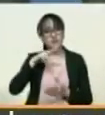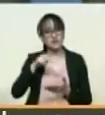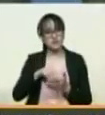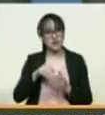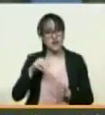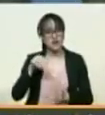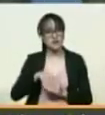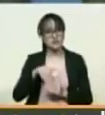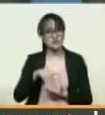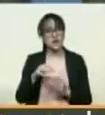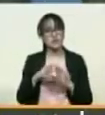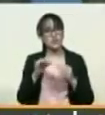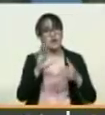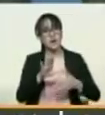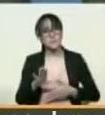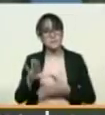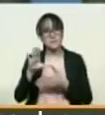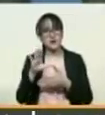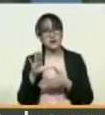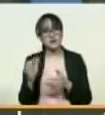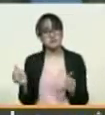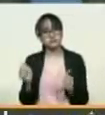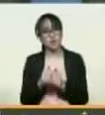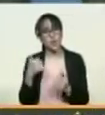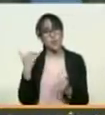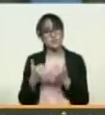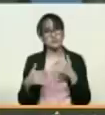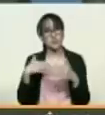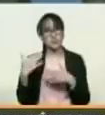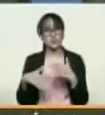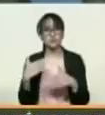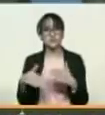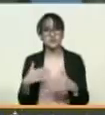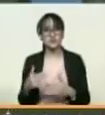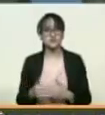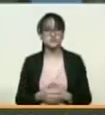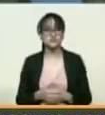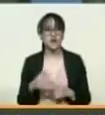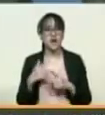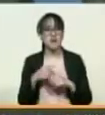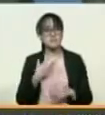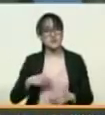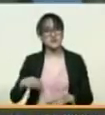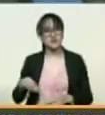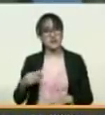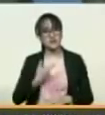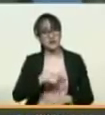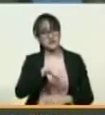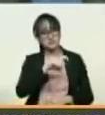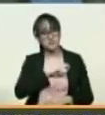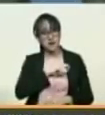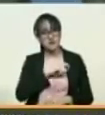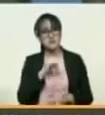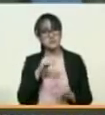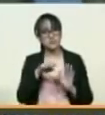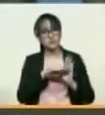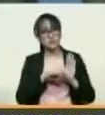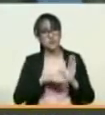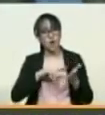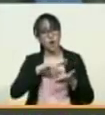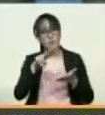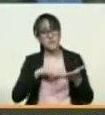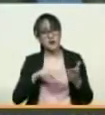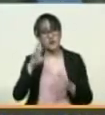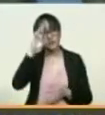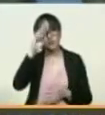toda América, que nos ha acompañado en los últimos procesos. El expresidente Rodríguez Zapatero, tal como lo establece el convenio de Santo Domingo,